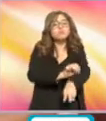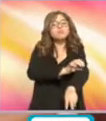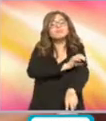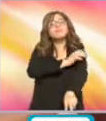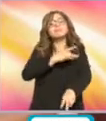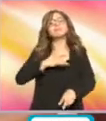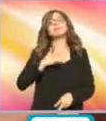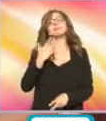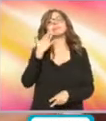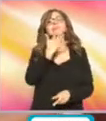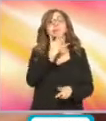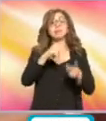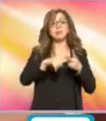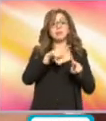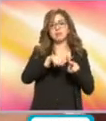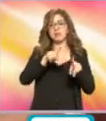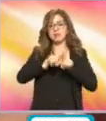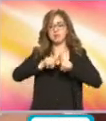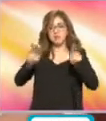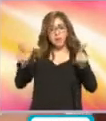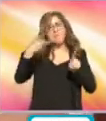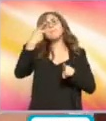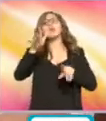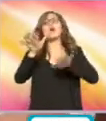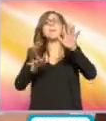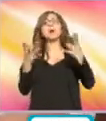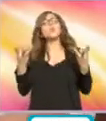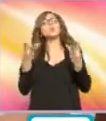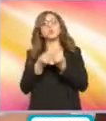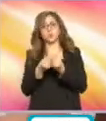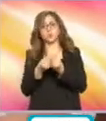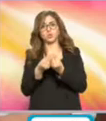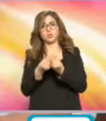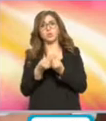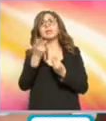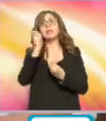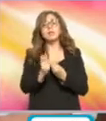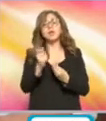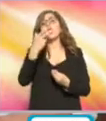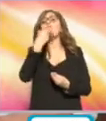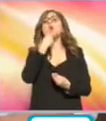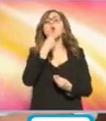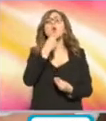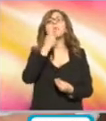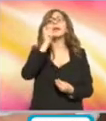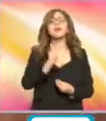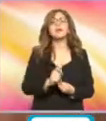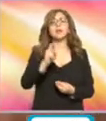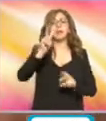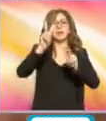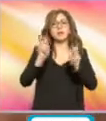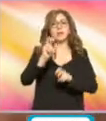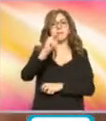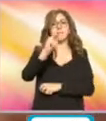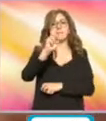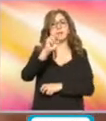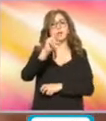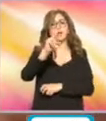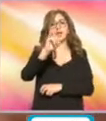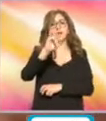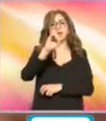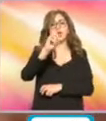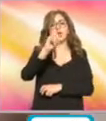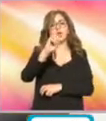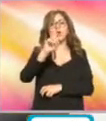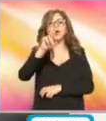el orgasmo Y ahí. ya termina todo Puede ahí. ser Y antes, que todo se exactamente. acaba, porque sabemos que además en el hombre hay una cosa que se llama periodo refractario, que es más largo, que en la mujer